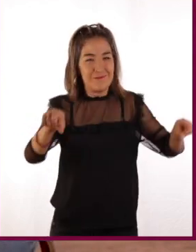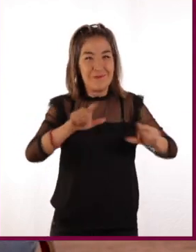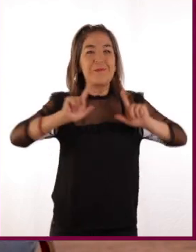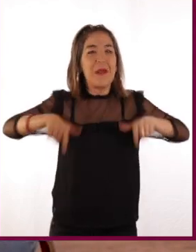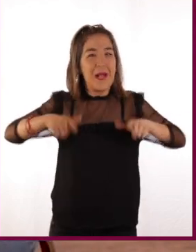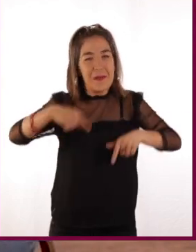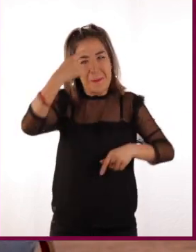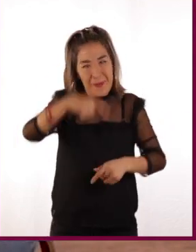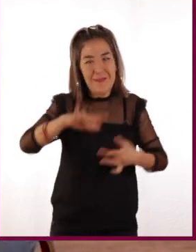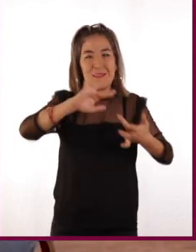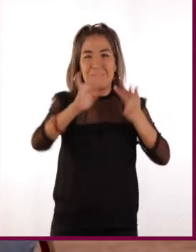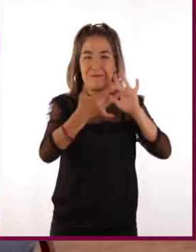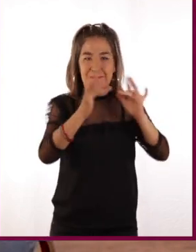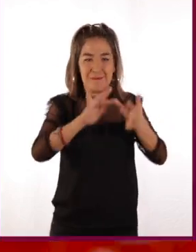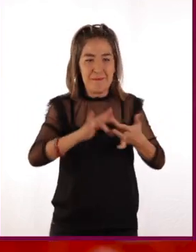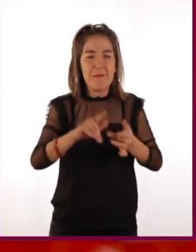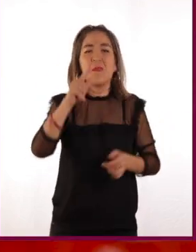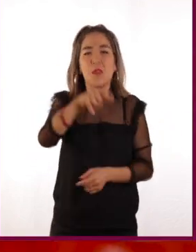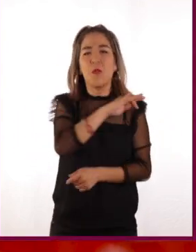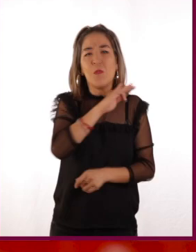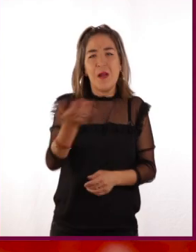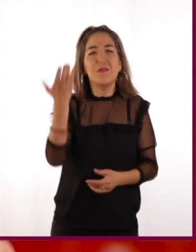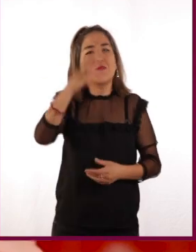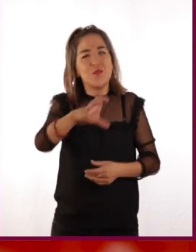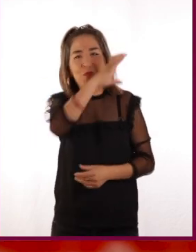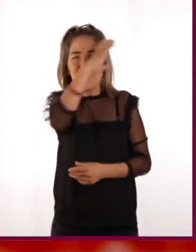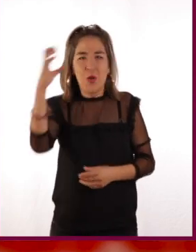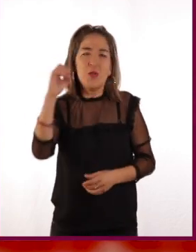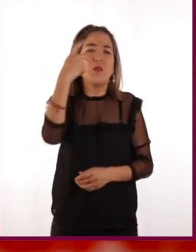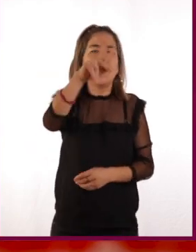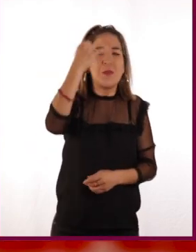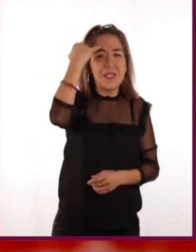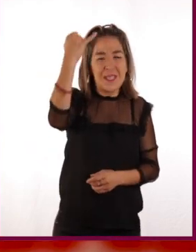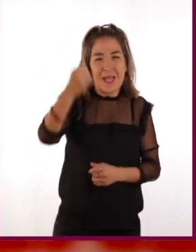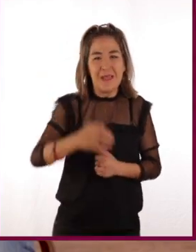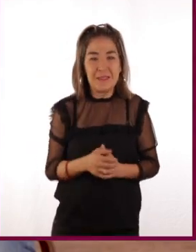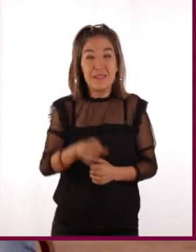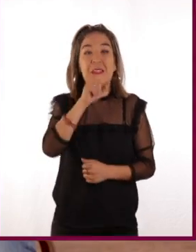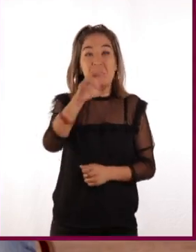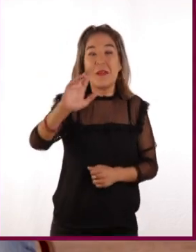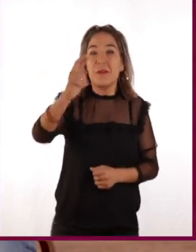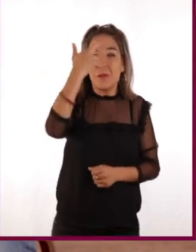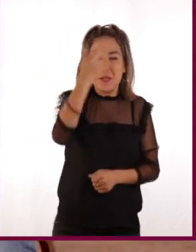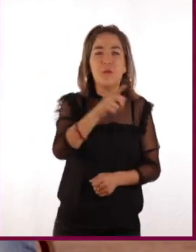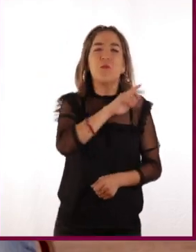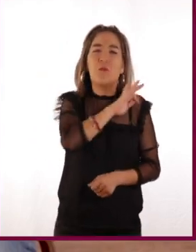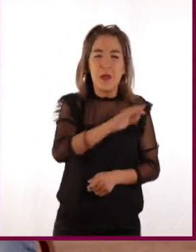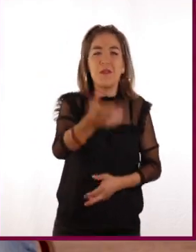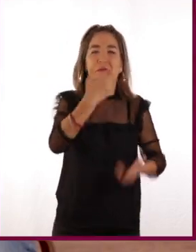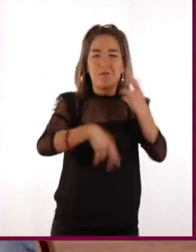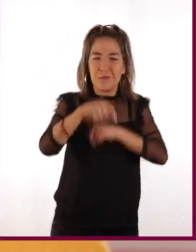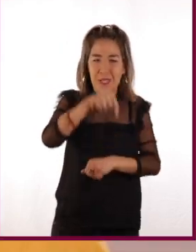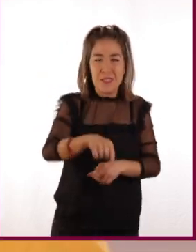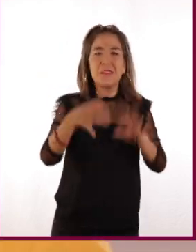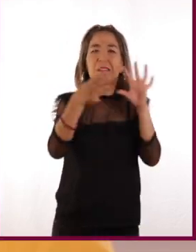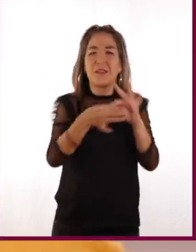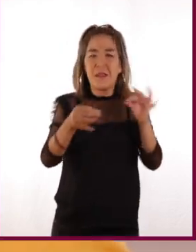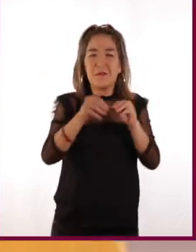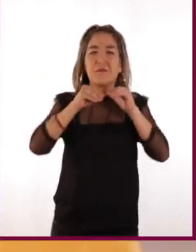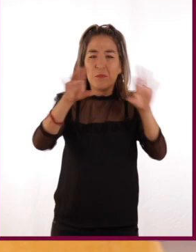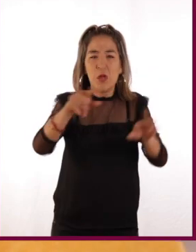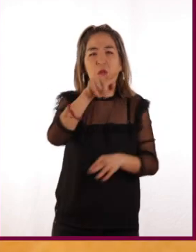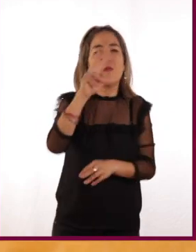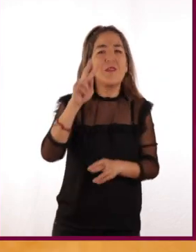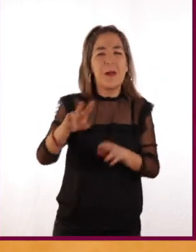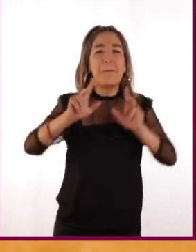las direcciones de nuestras redes sociales. Ahí nos podrán compartir fotos o ideas. Y también recuerden que pueden regresar a este contenido